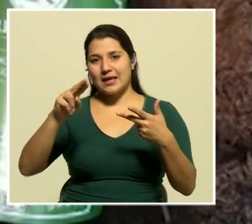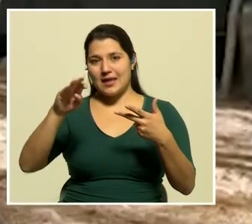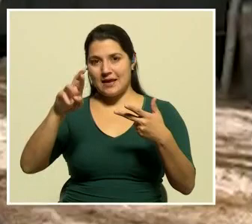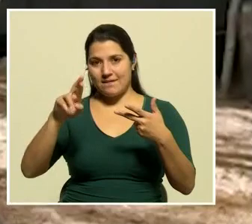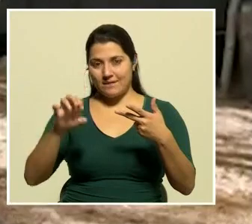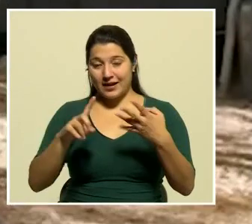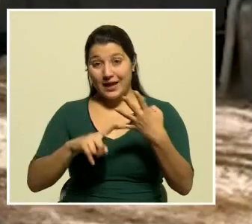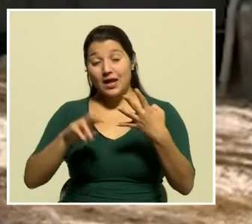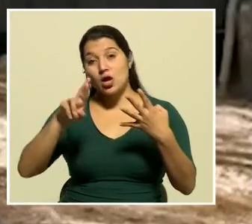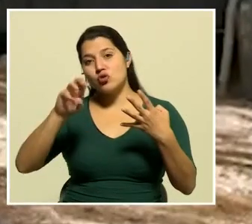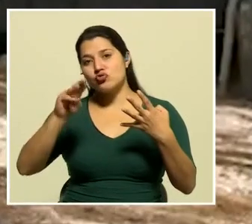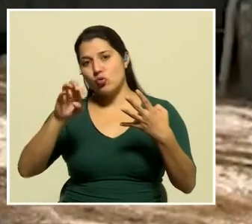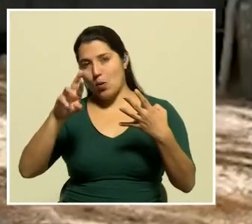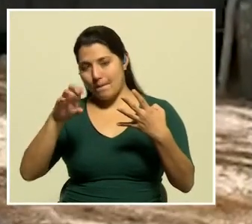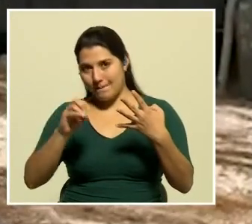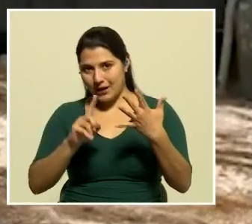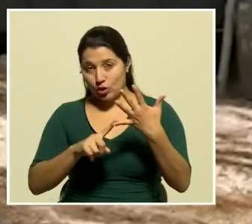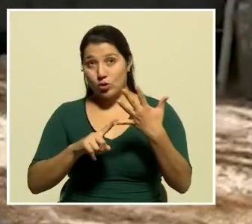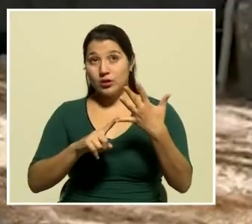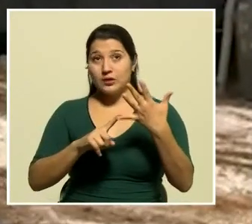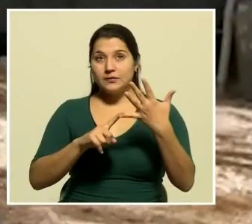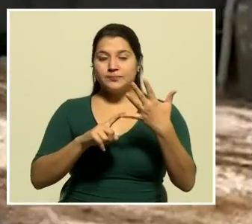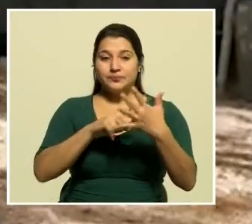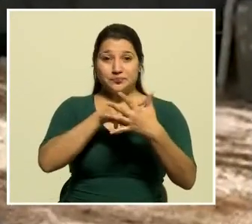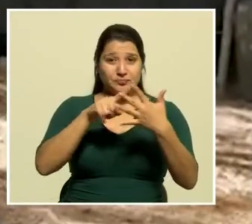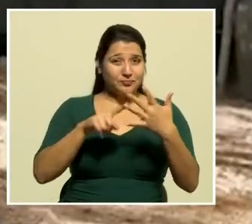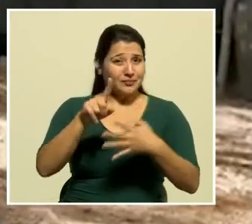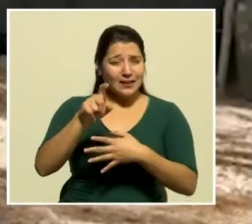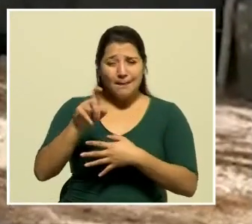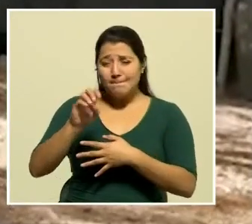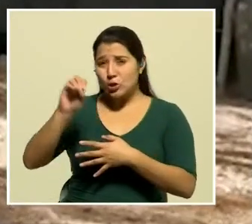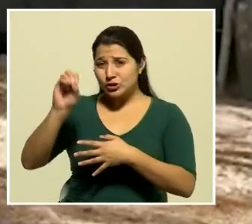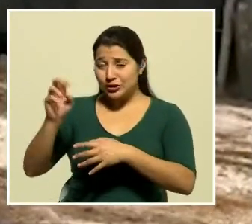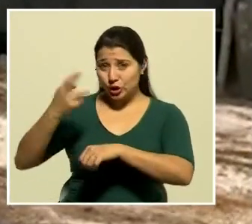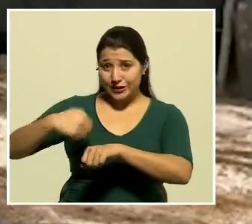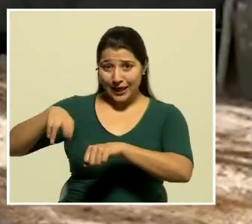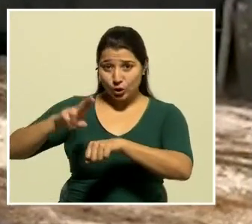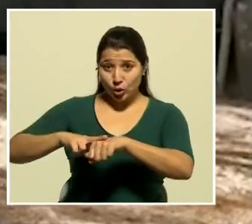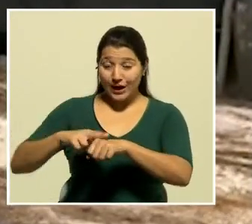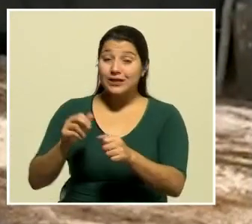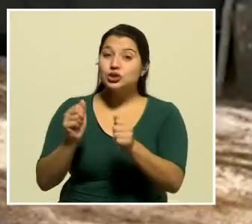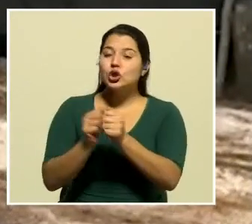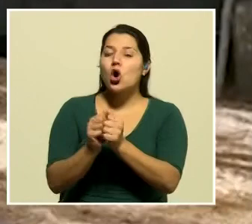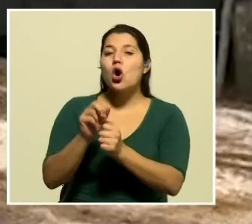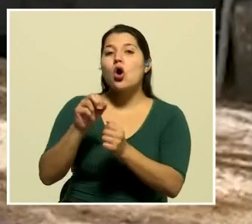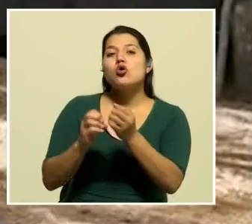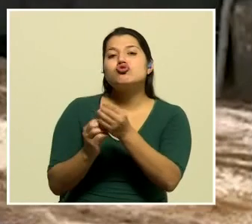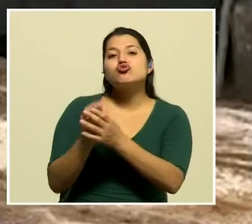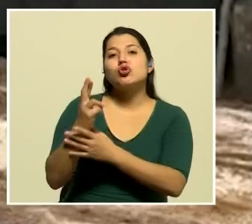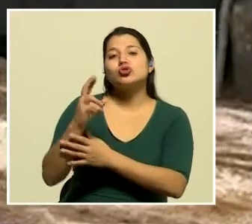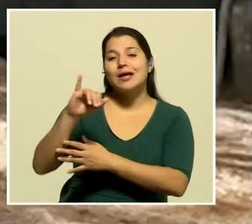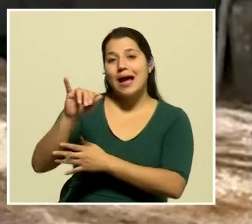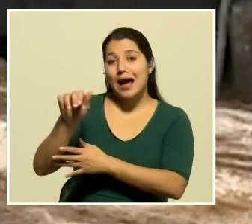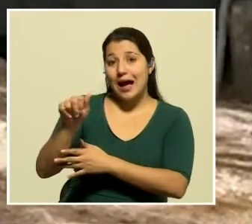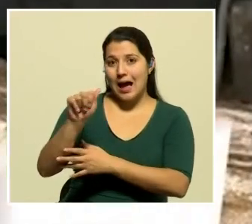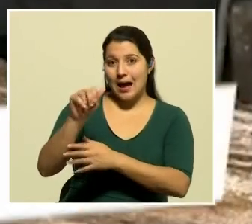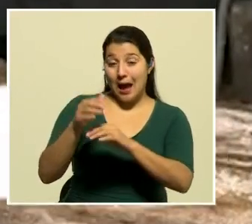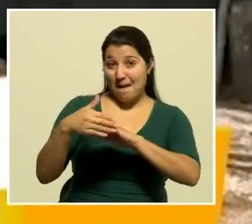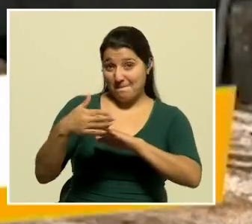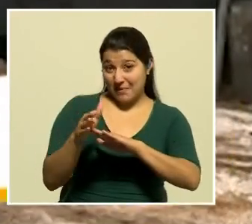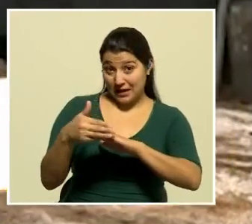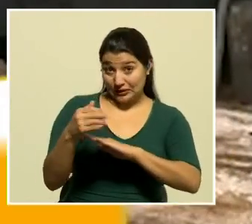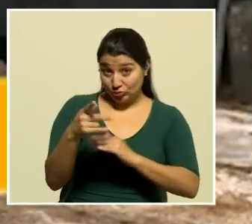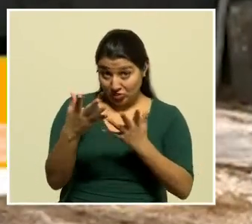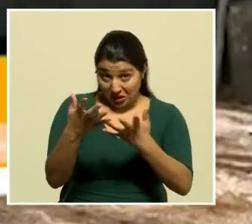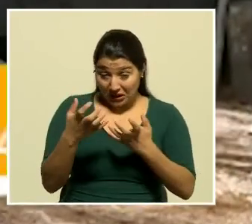romero, y nuestro tradicional tinto de verano, 100% orgánicos y con las propiedades de la rosa de Jamaica. Si desean contactarnos, pueden hacerlo al